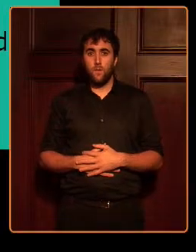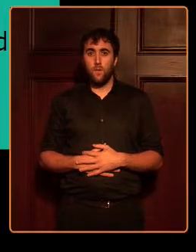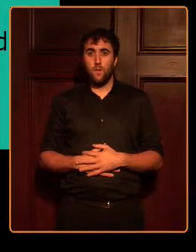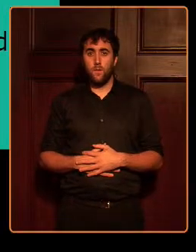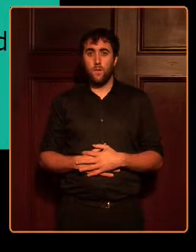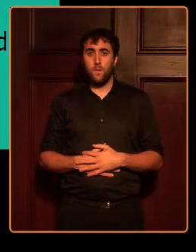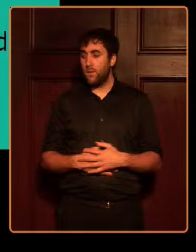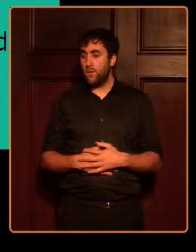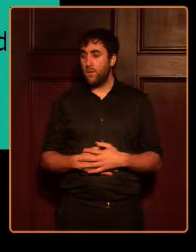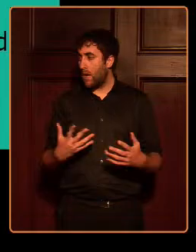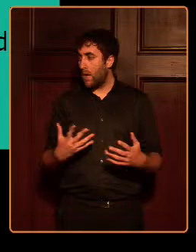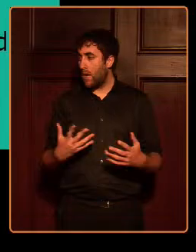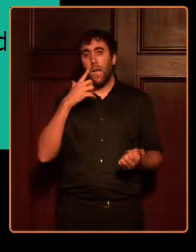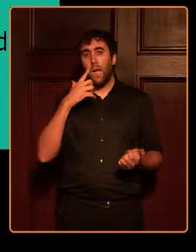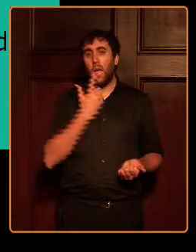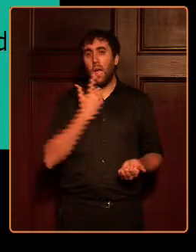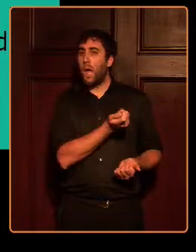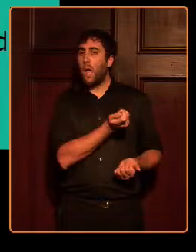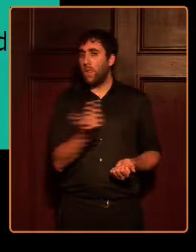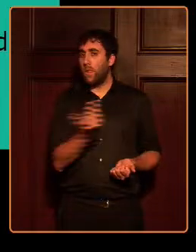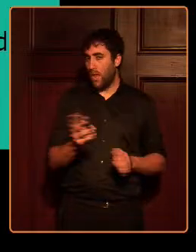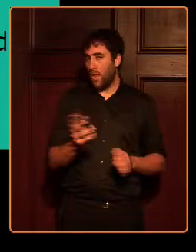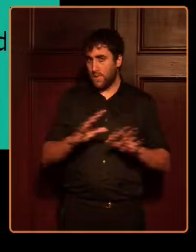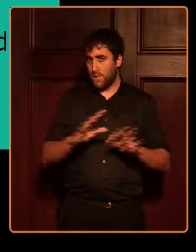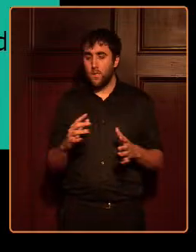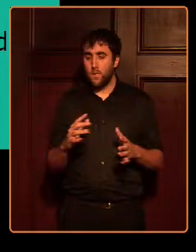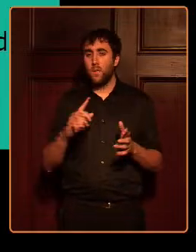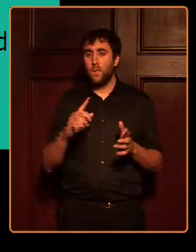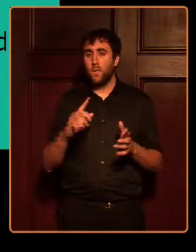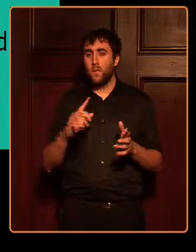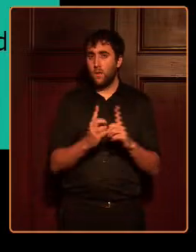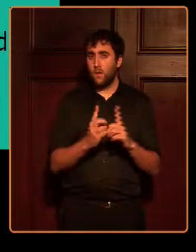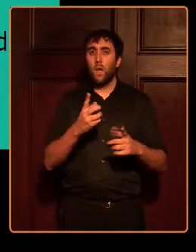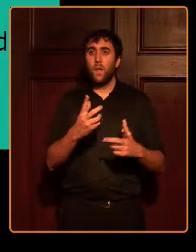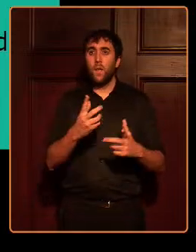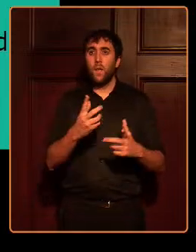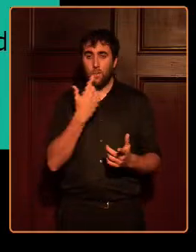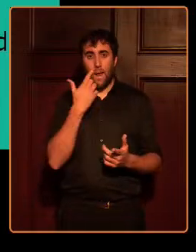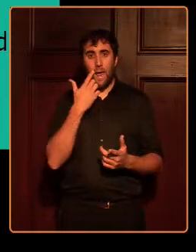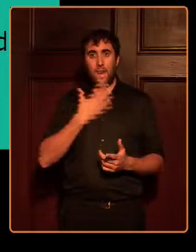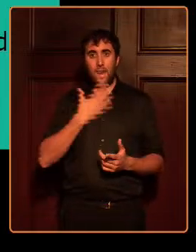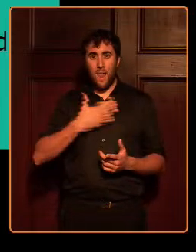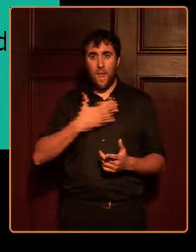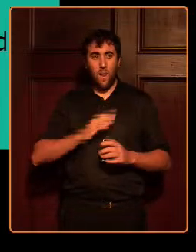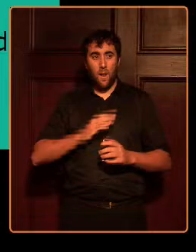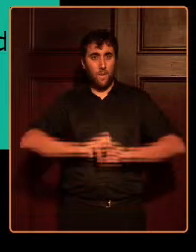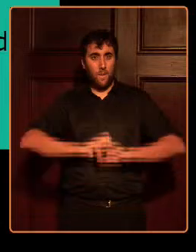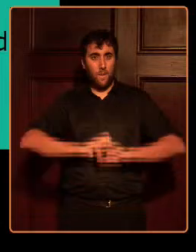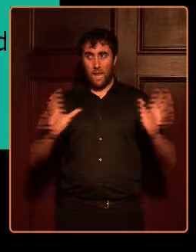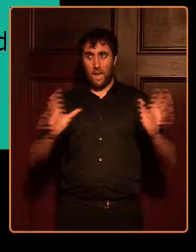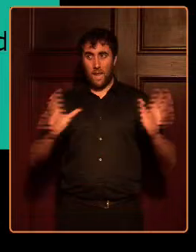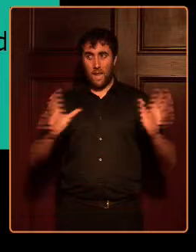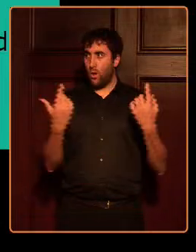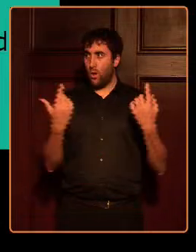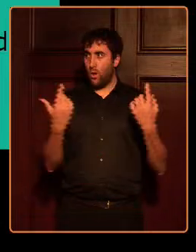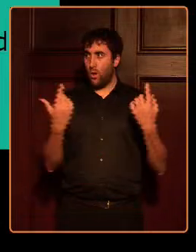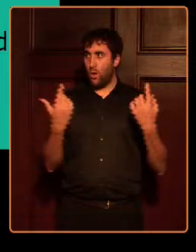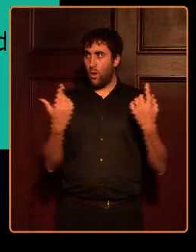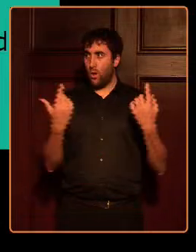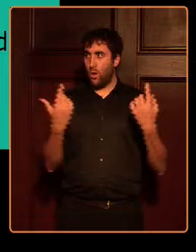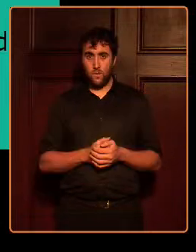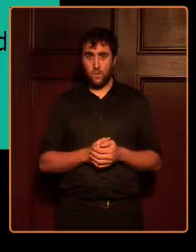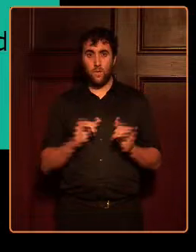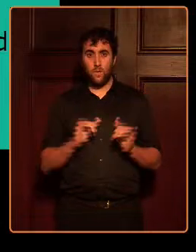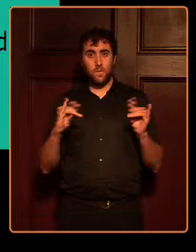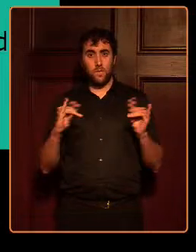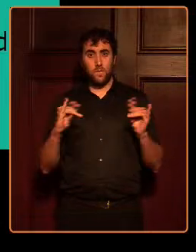Bueno, acá algunos números muy brevemente que nos ayudan a dimensionar de otra forma esto que venimos hablando. La